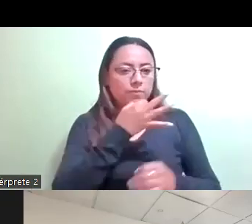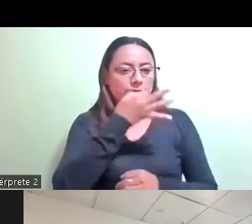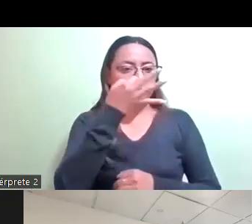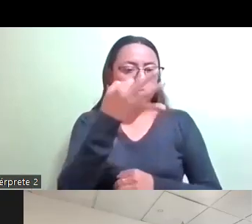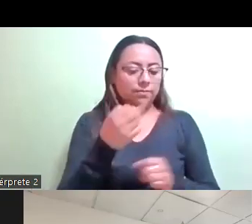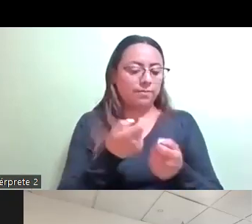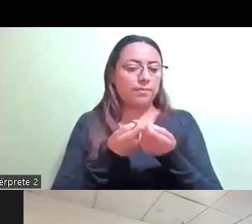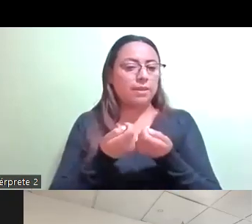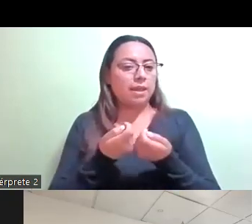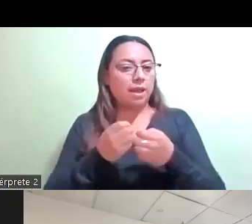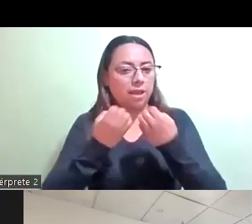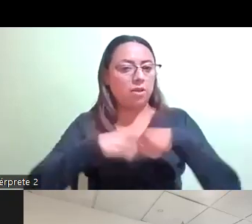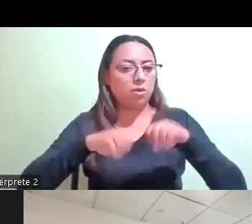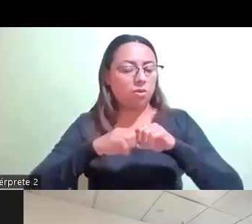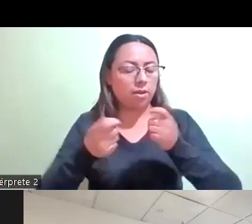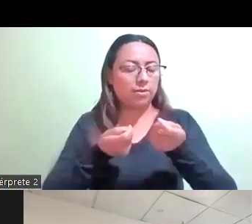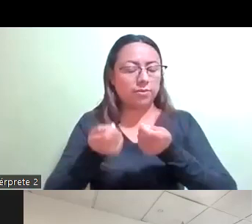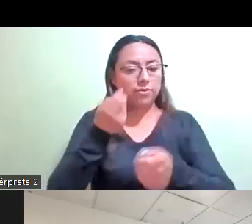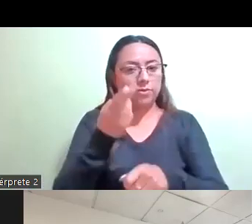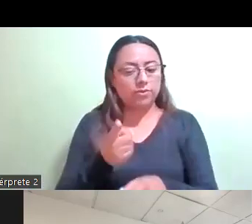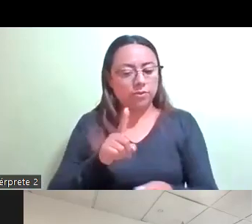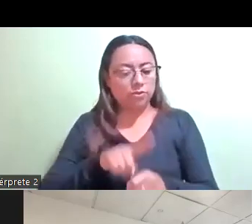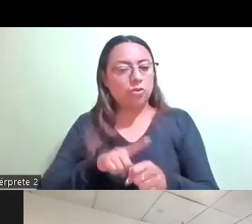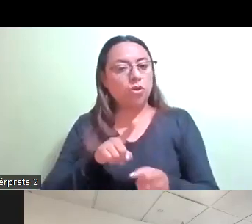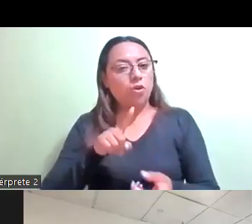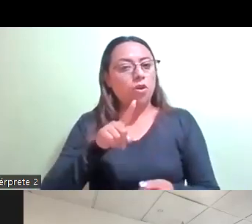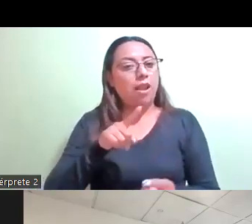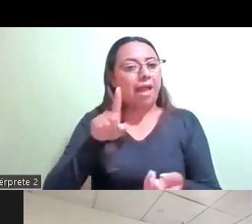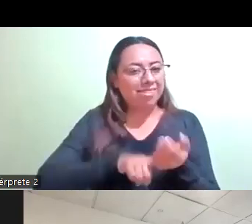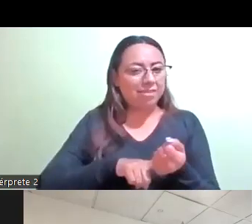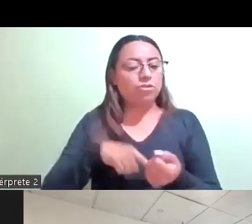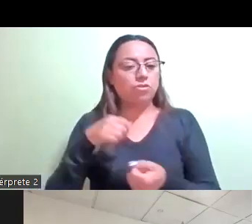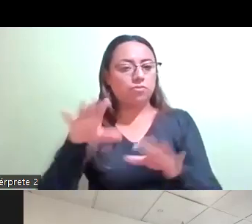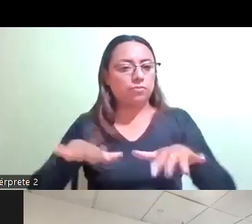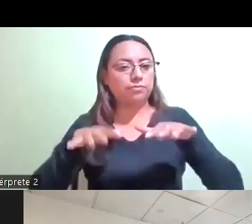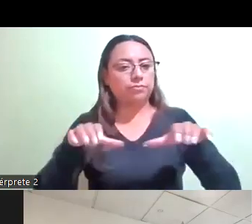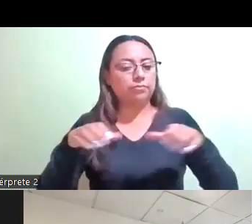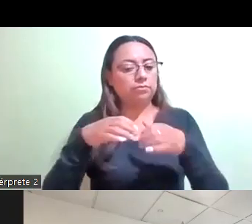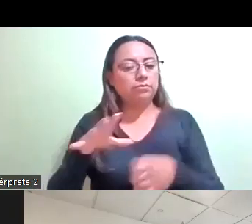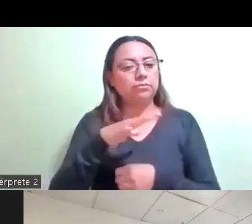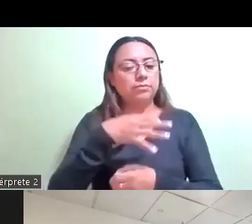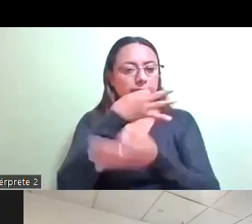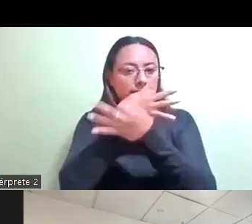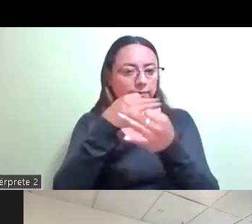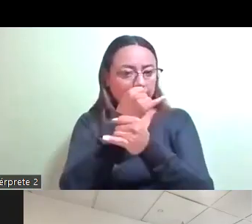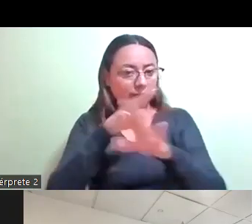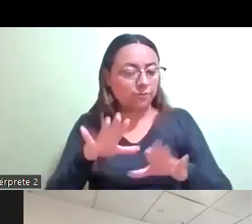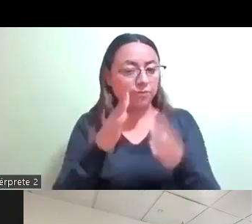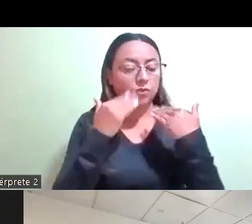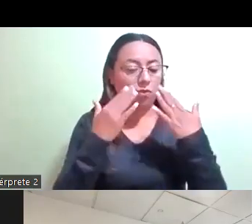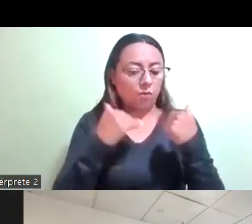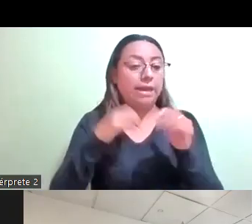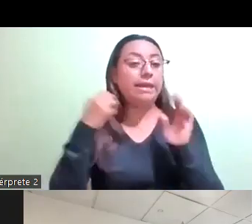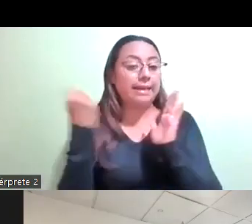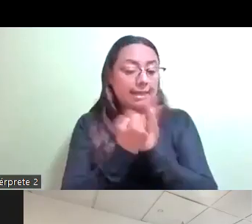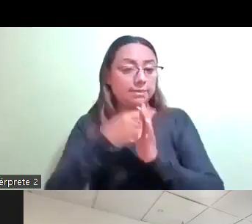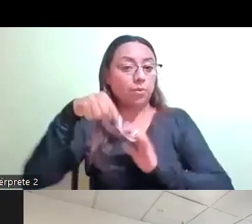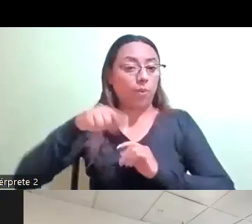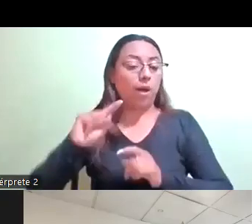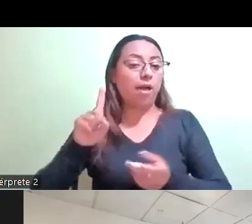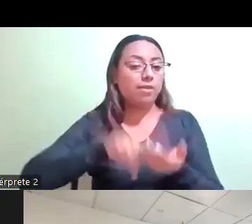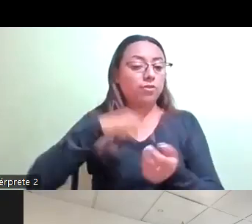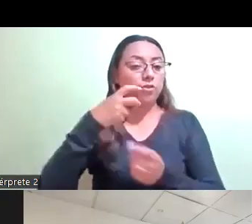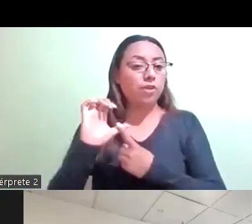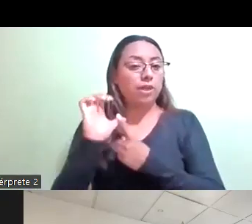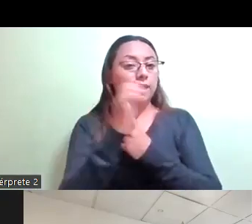México para que realice la investigación correspondiente relacionada a la declaratoria de inexistencia aprobada por este comité y en caso de ser así